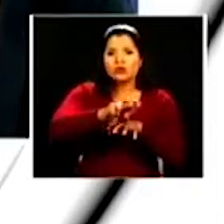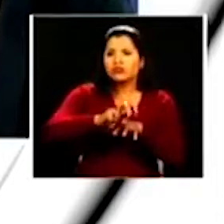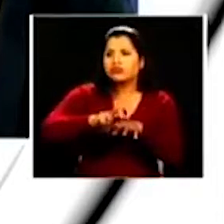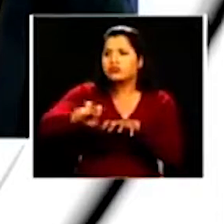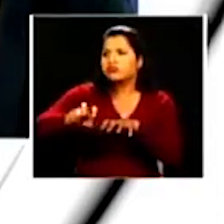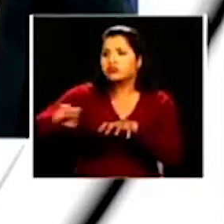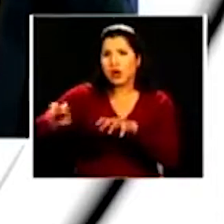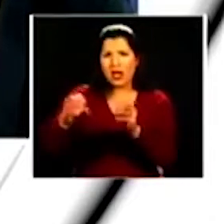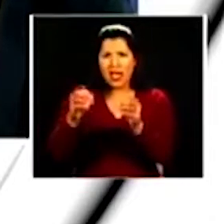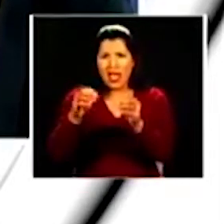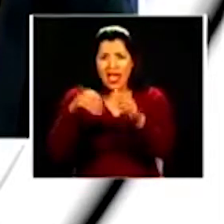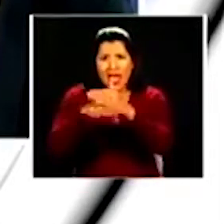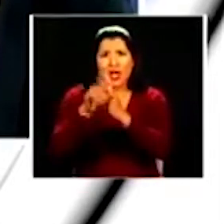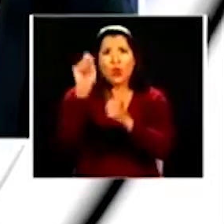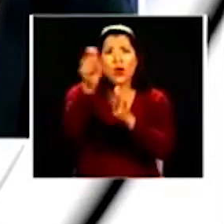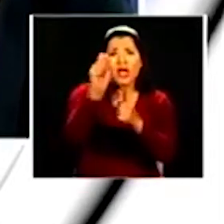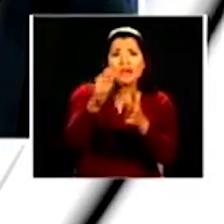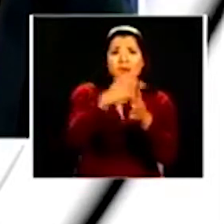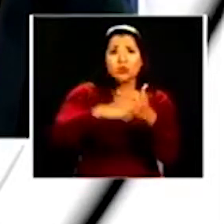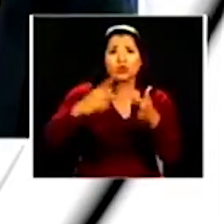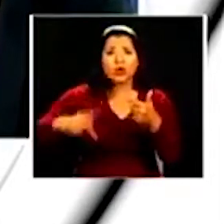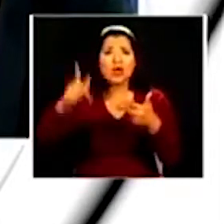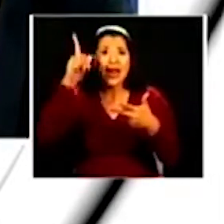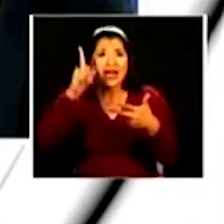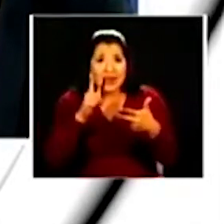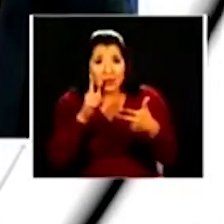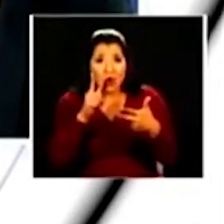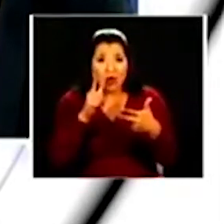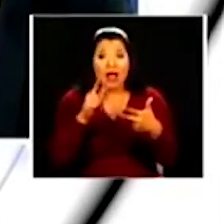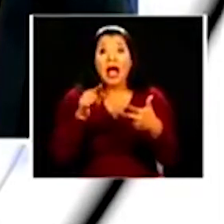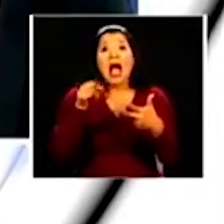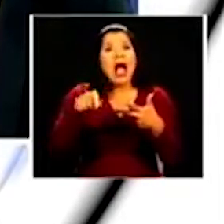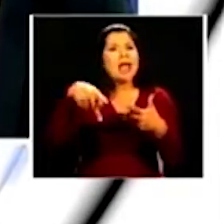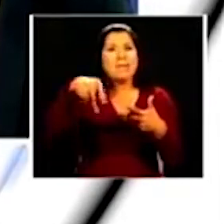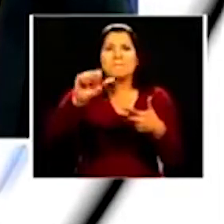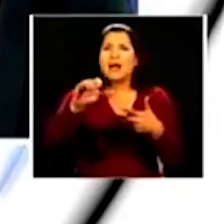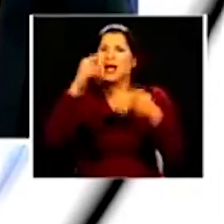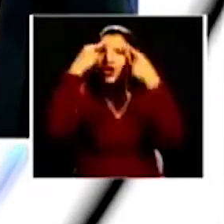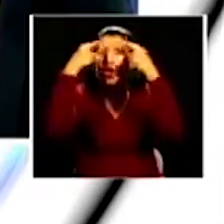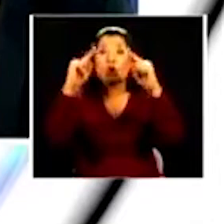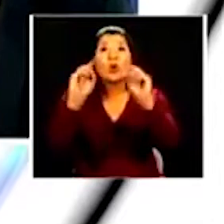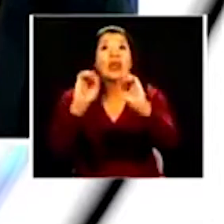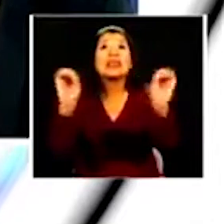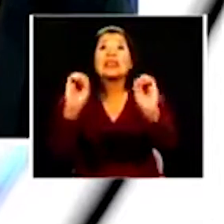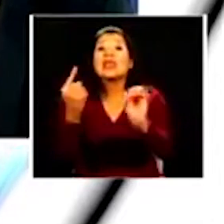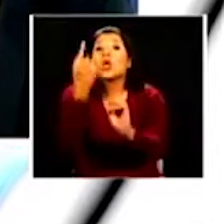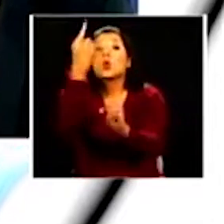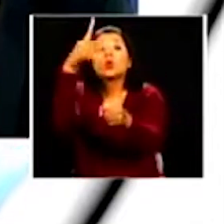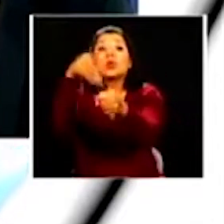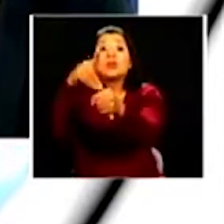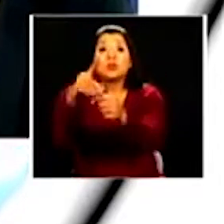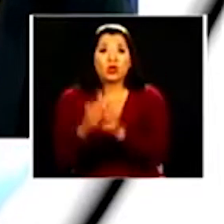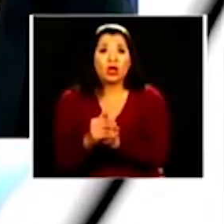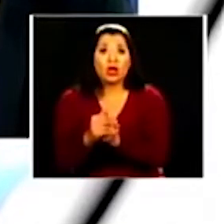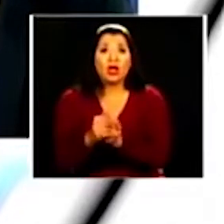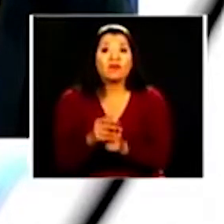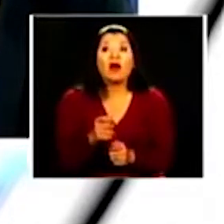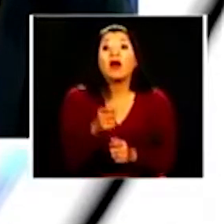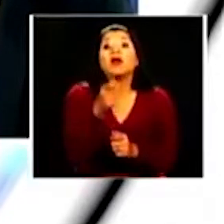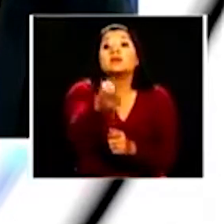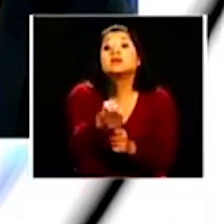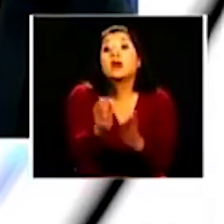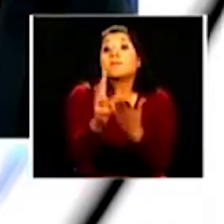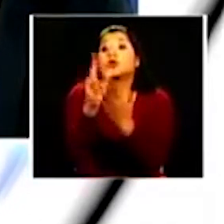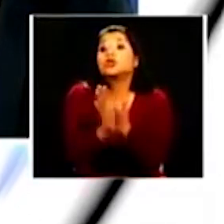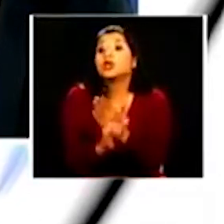zonas de Guanacaste, Punta Arenas y Limón, en las que el Partido Acción Ciudadana no logró ni un diputado. Anda ahí entregando llaves de proyectos que no están